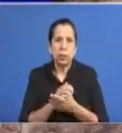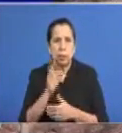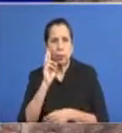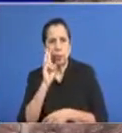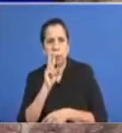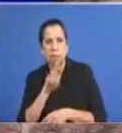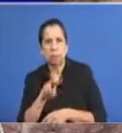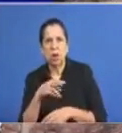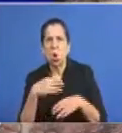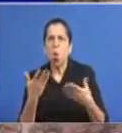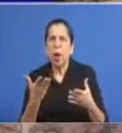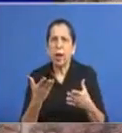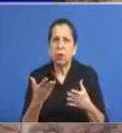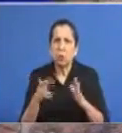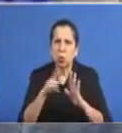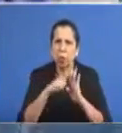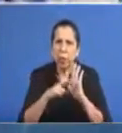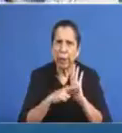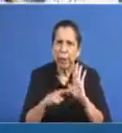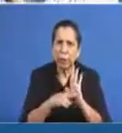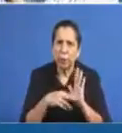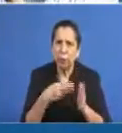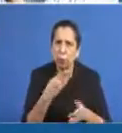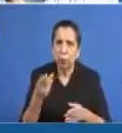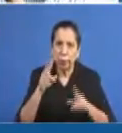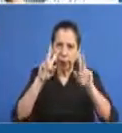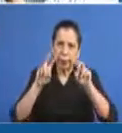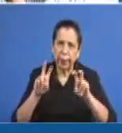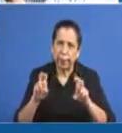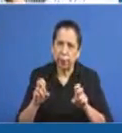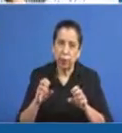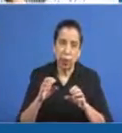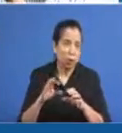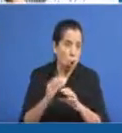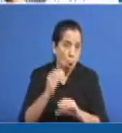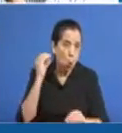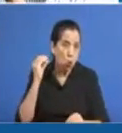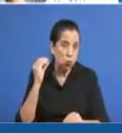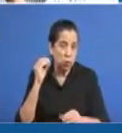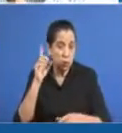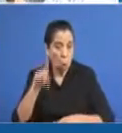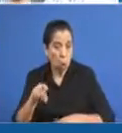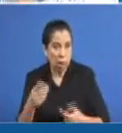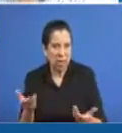¿cuáles son esos lineamientos que ustedes están verificando en este transporte colectivo?